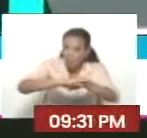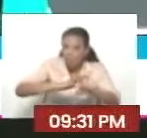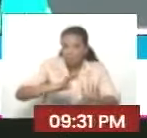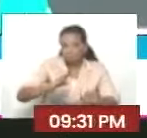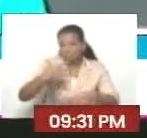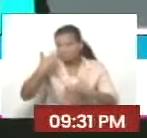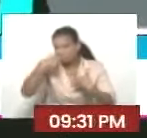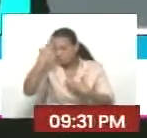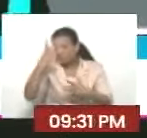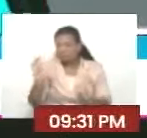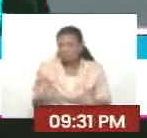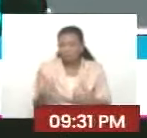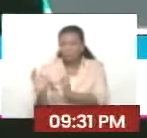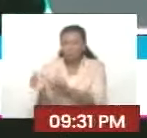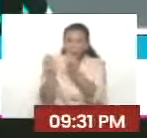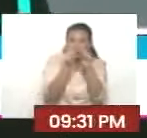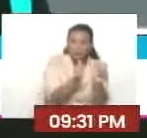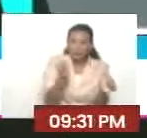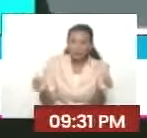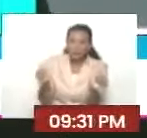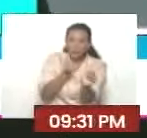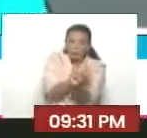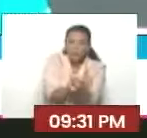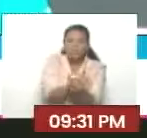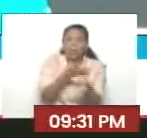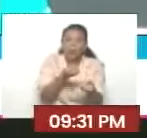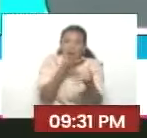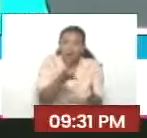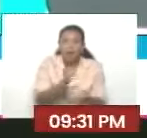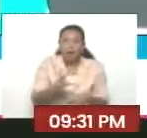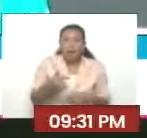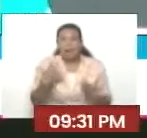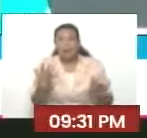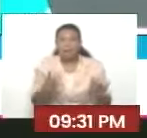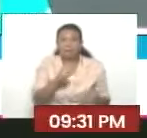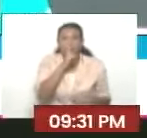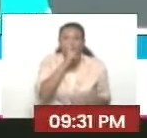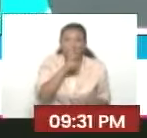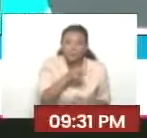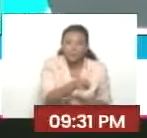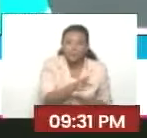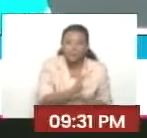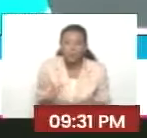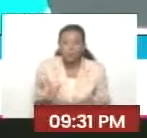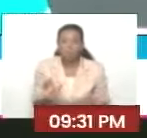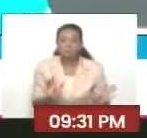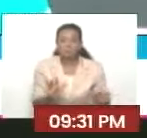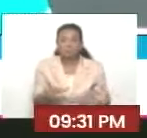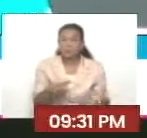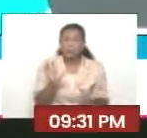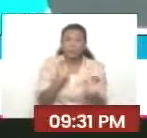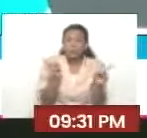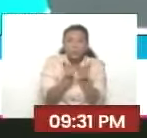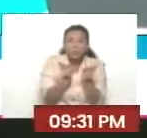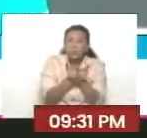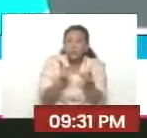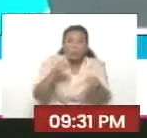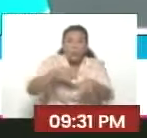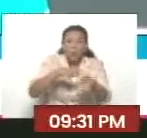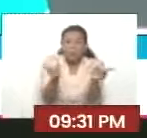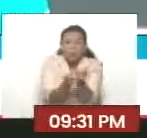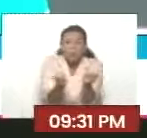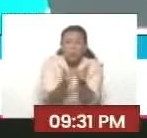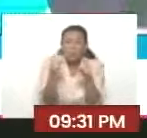Poneme aquí al lado de Douglas. Douglas traía un discurso y no lo corté, ¿vale? No, ya, eso era todo. Y que eso era todo, dice Douglas, mi